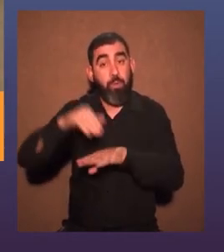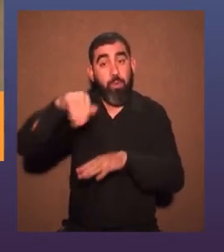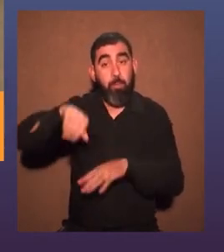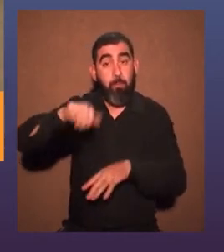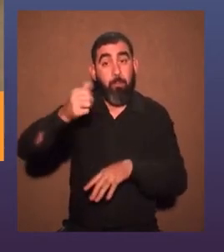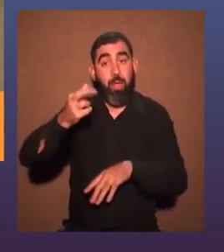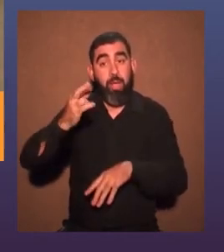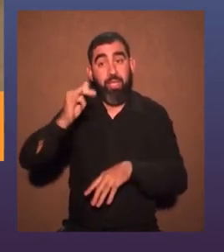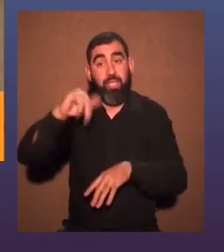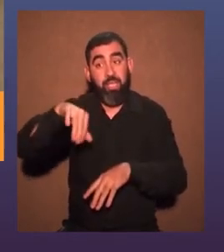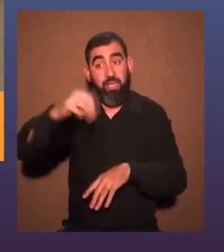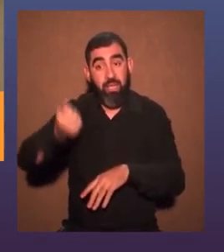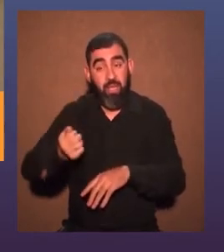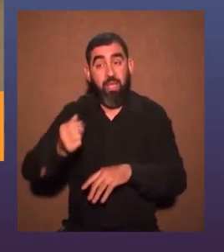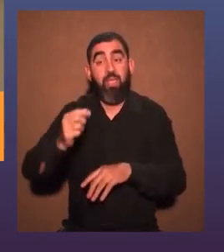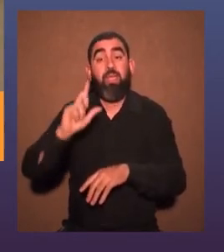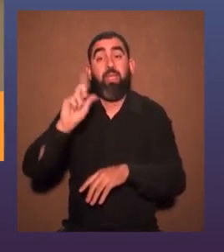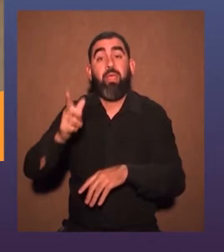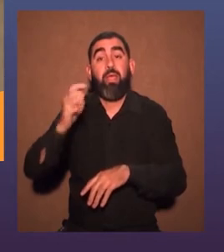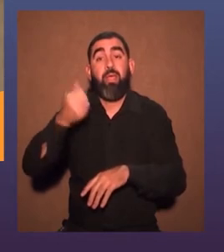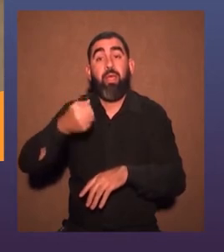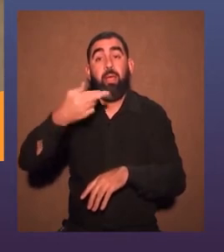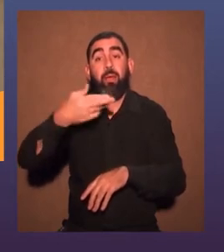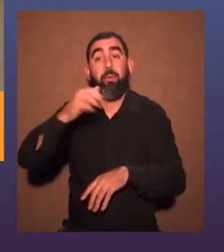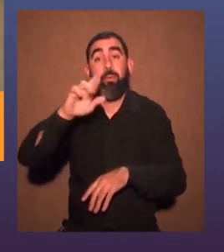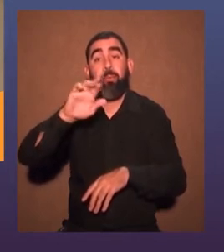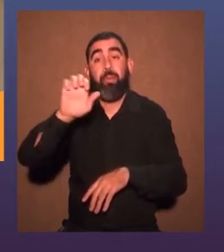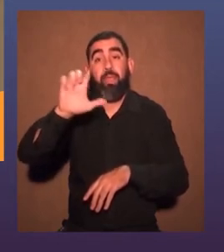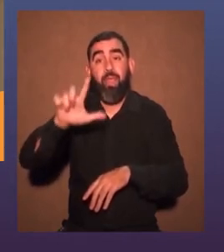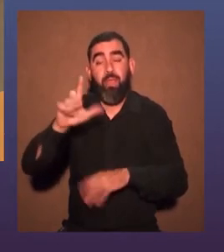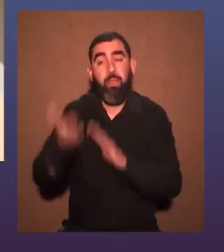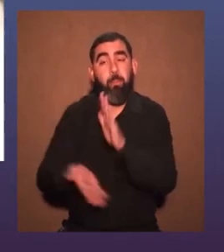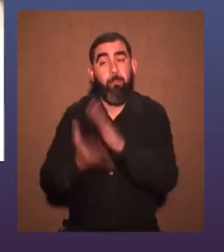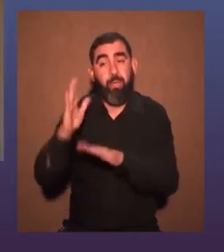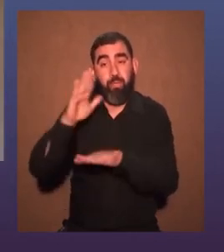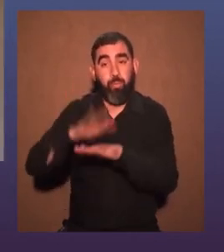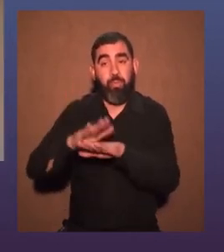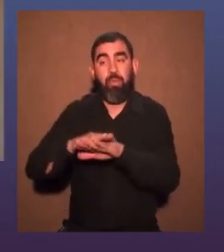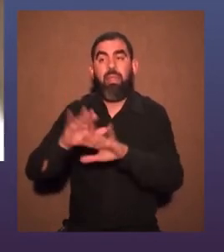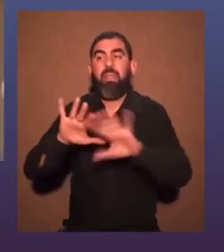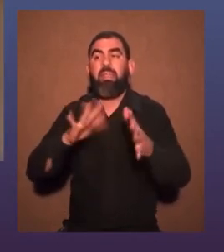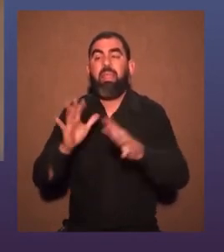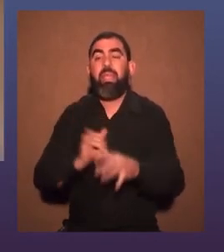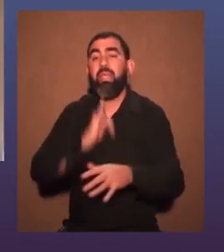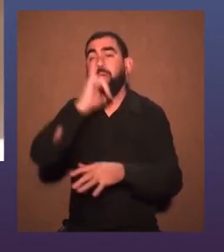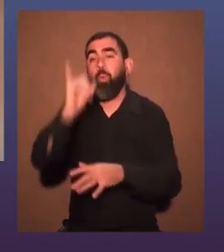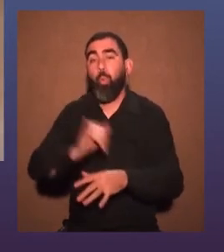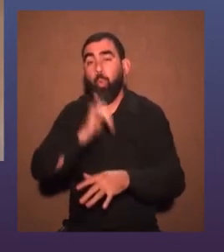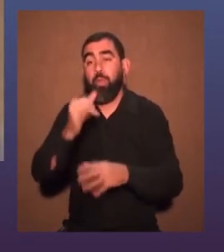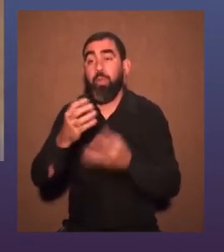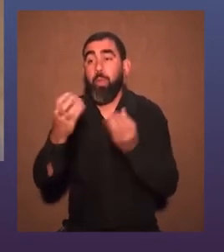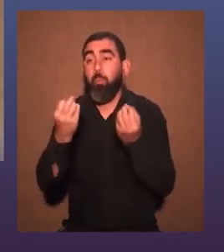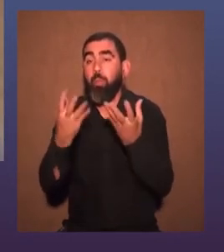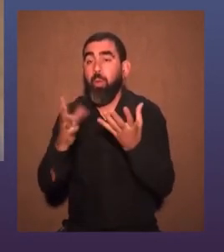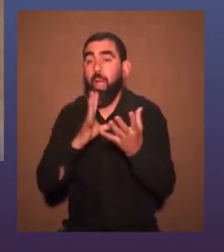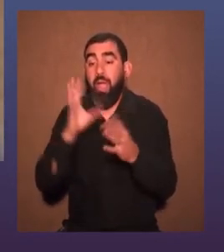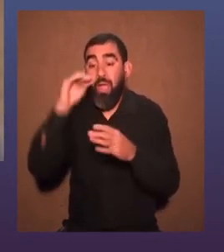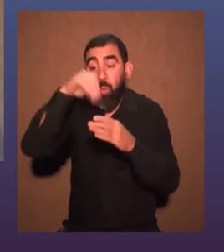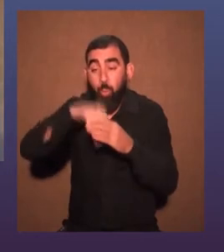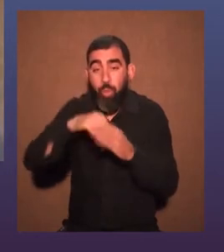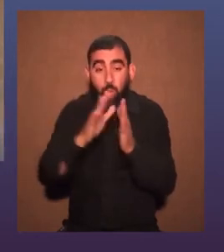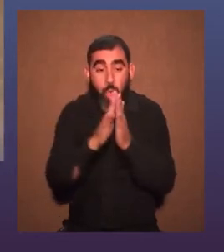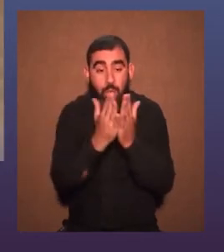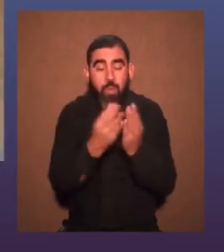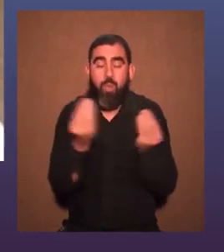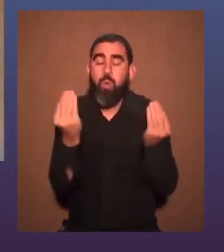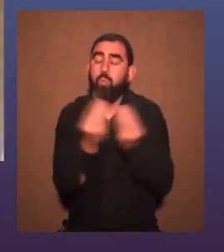Gabriel, de qué es lo que se quiere contar de La Tregua, porque La Tregua son como muchos universos también, entonces hay que ver